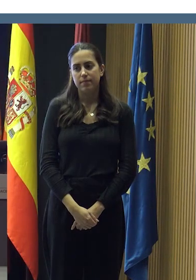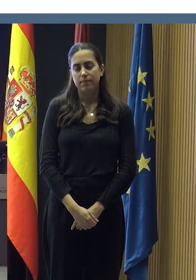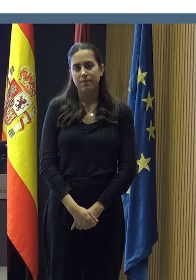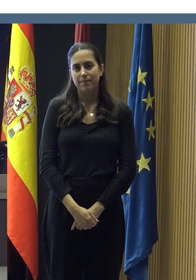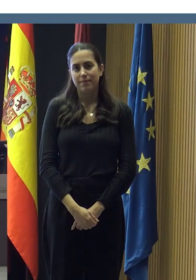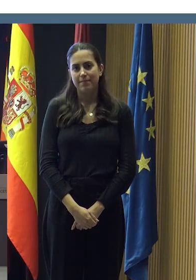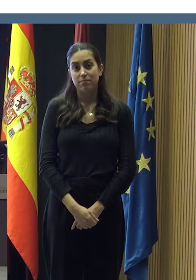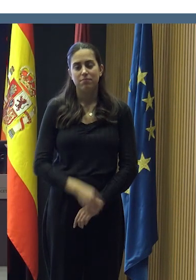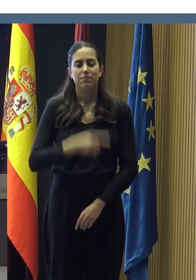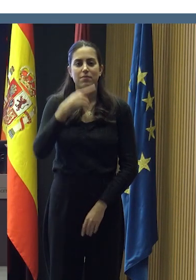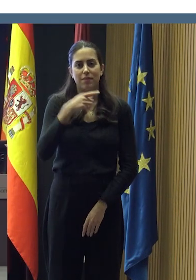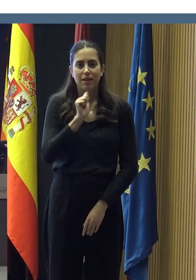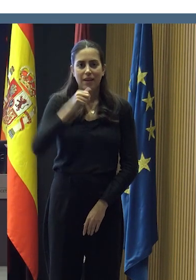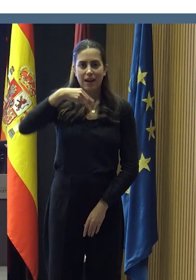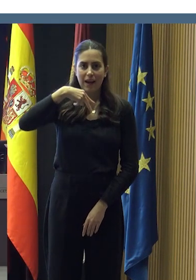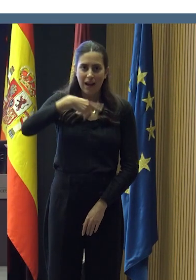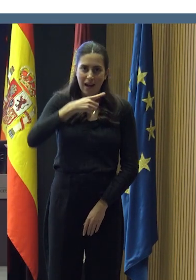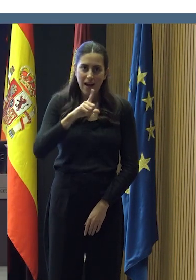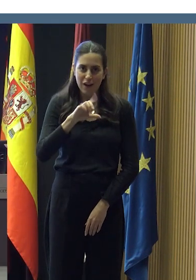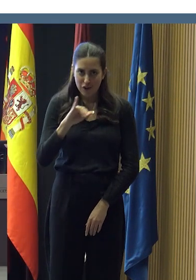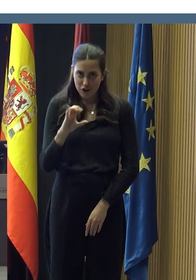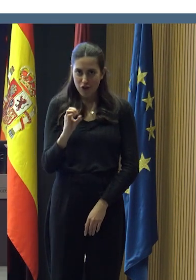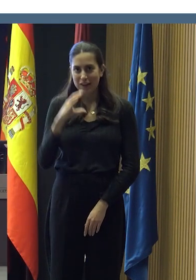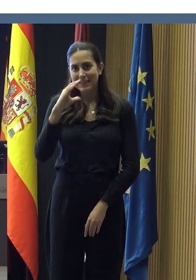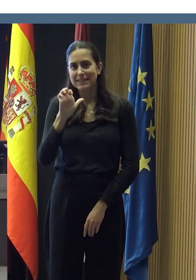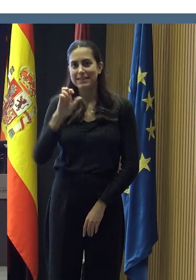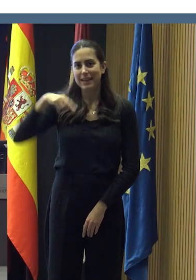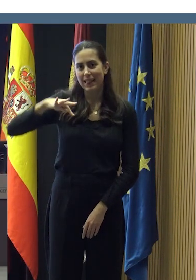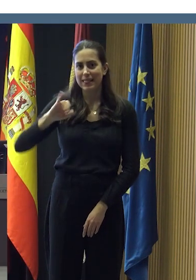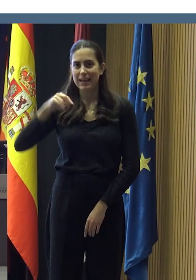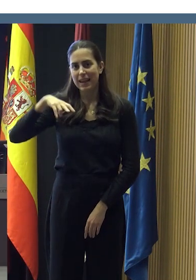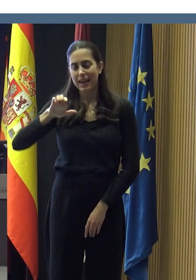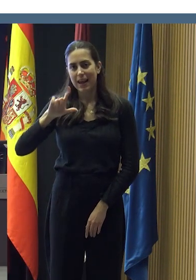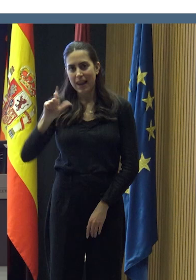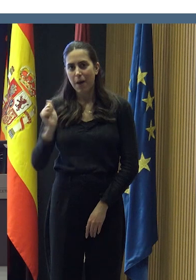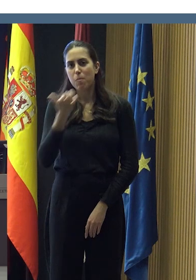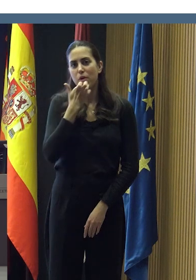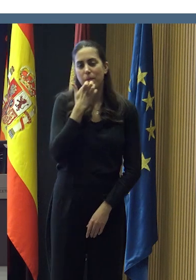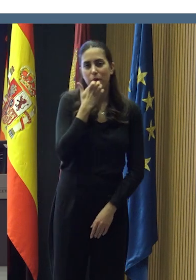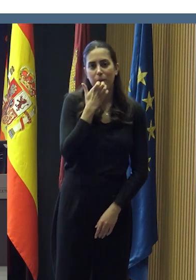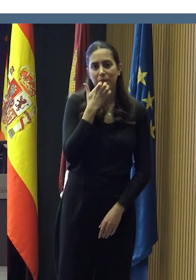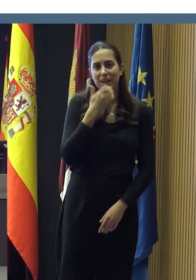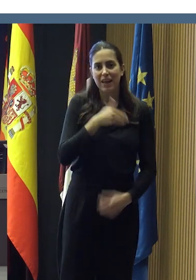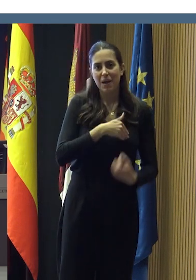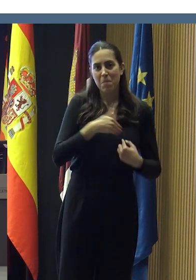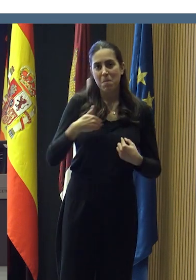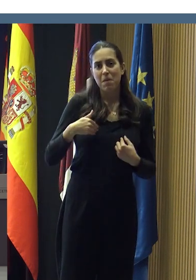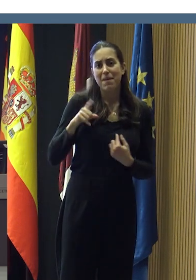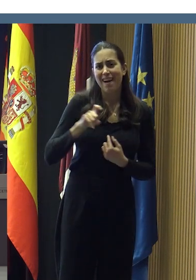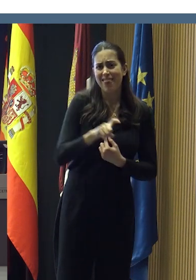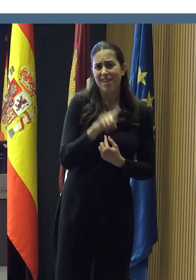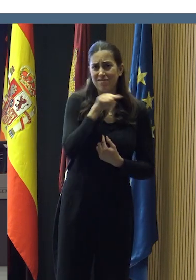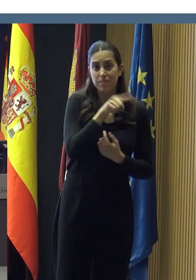¿El ganglio linfático centinela es más peligroso que el cáncer de mama?